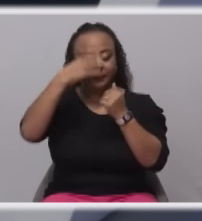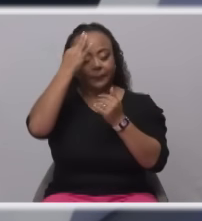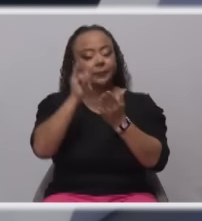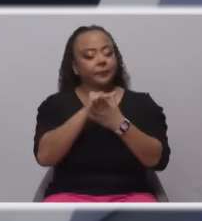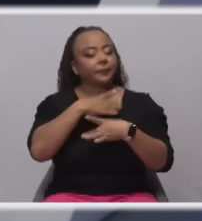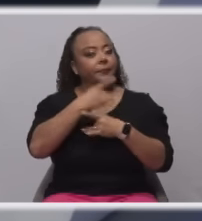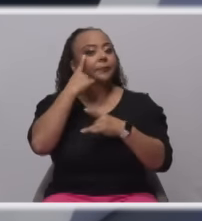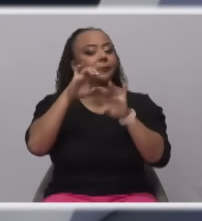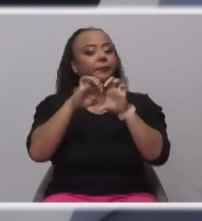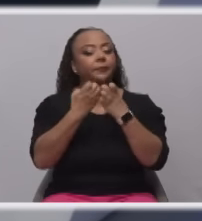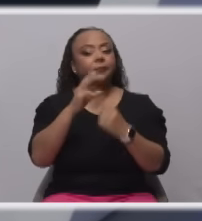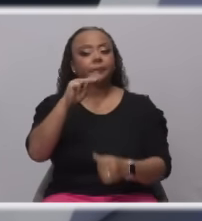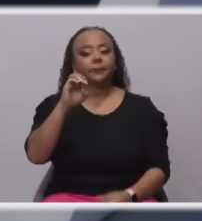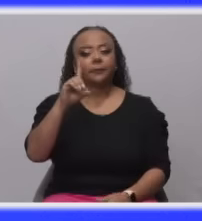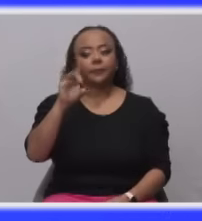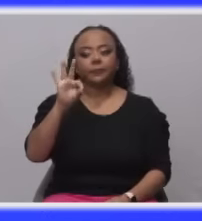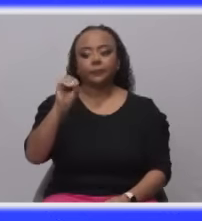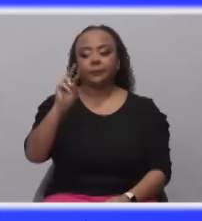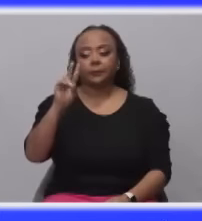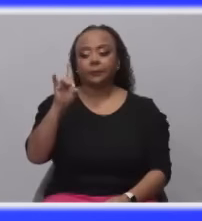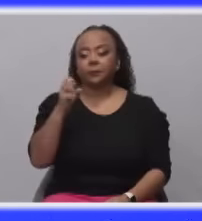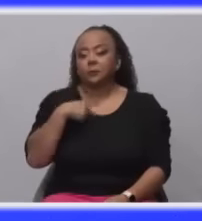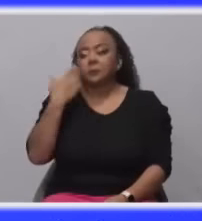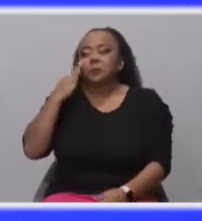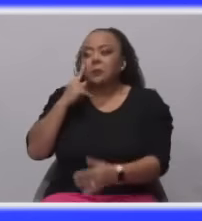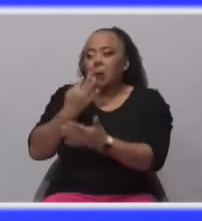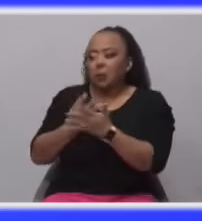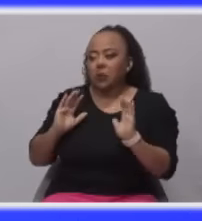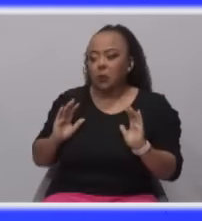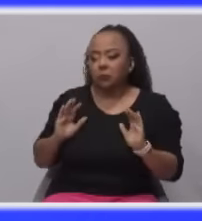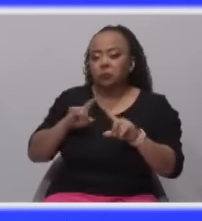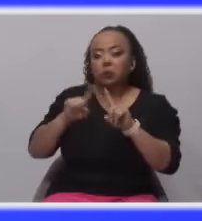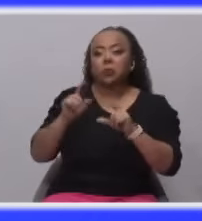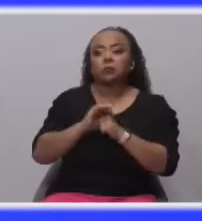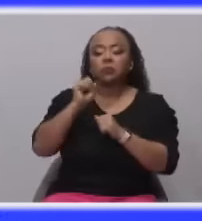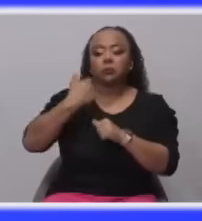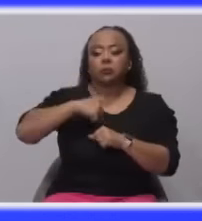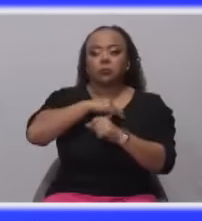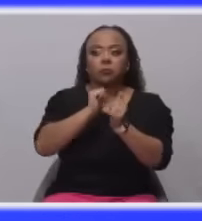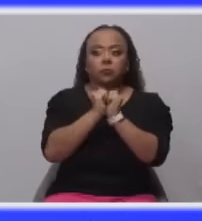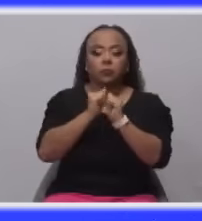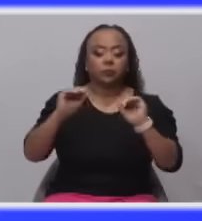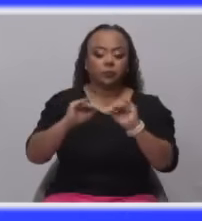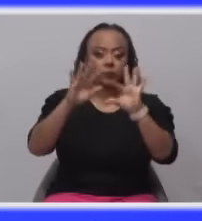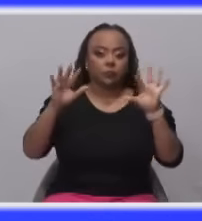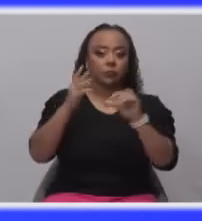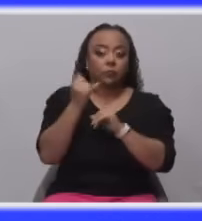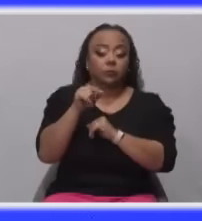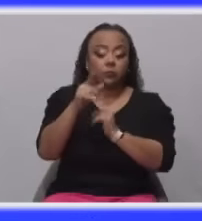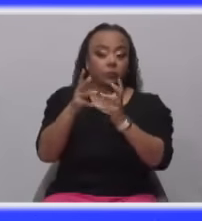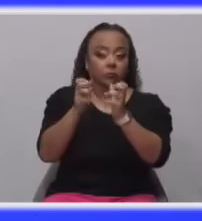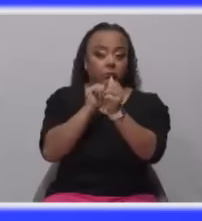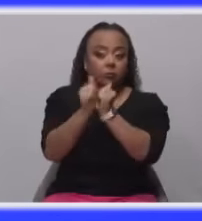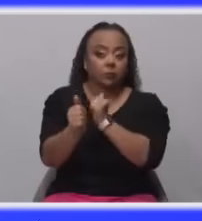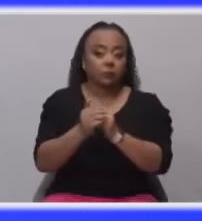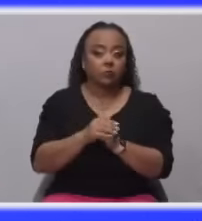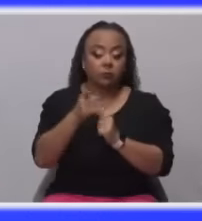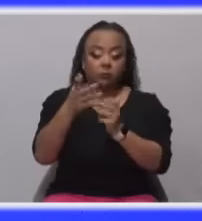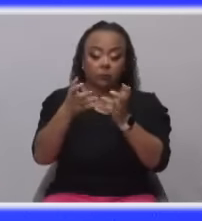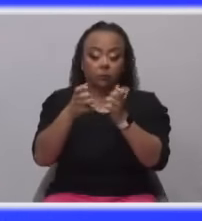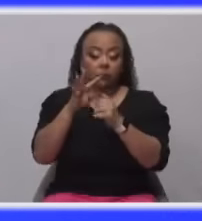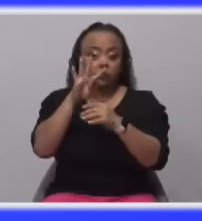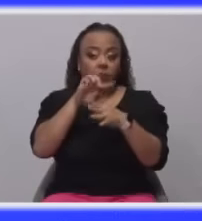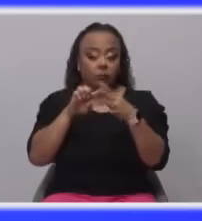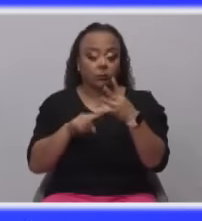interesante para el equipo de ma Sí yo no sé si tanto la comprobación pero sí eh En nuestro campeonato claramente si querés clasificar si queres estar entre los